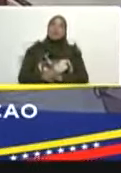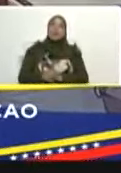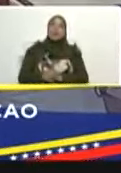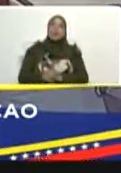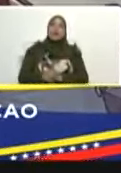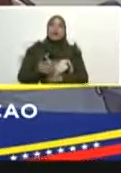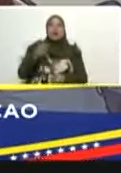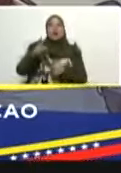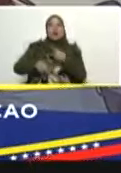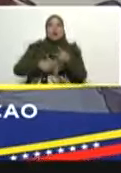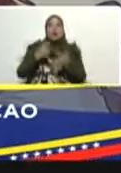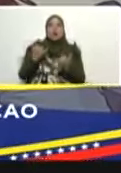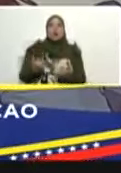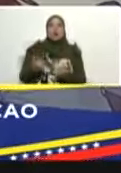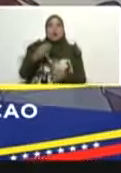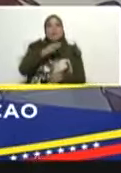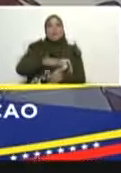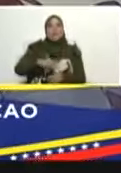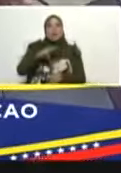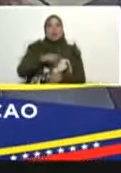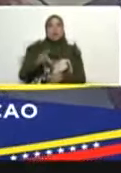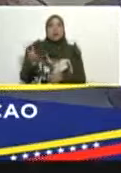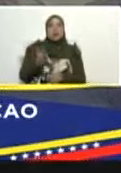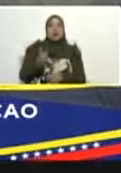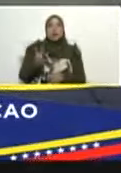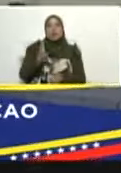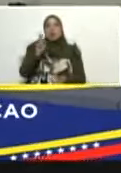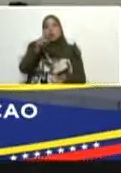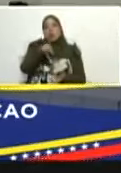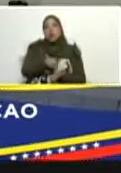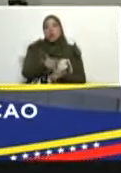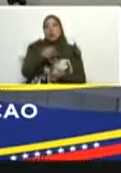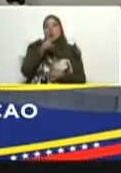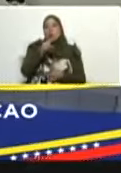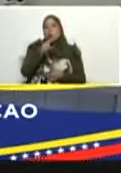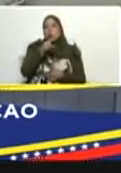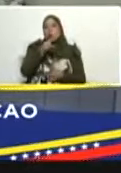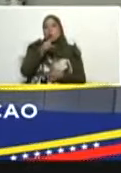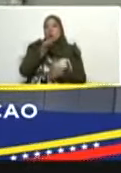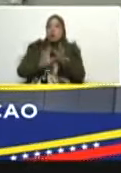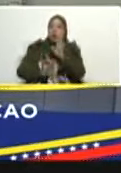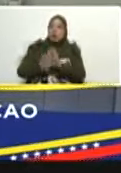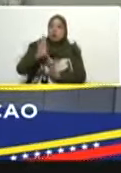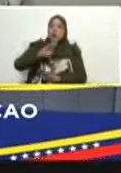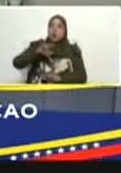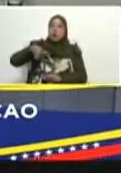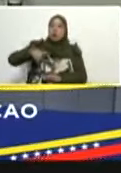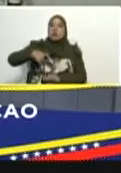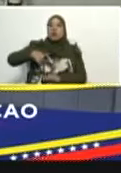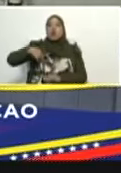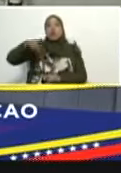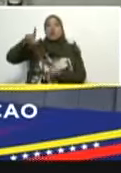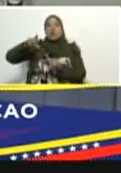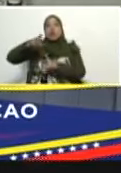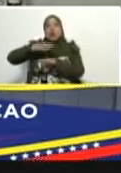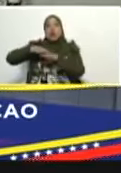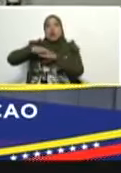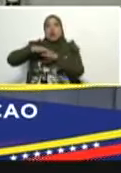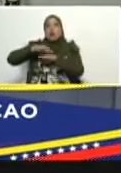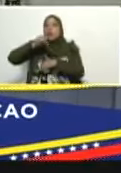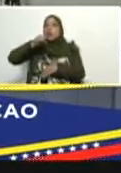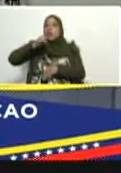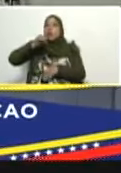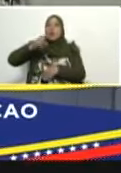gracias a esa gran misión de vanguardia que usted hoy está lanzando y lo pone a disposición de nuestro pueblo, de